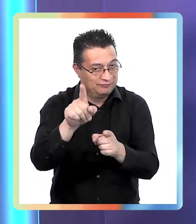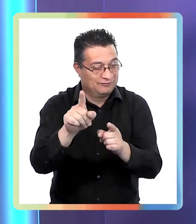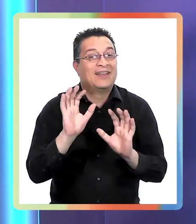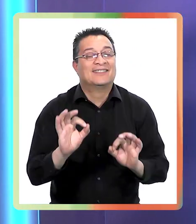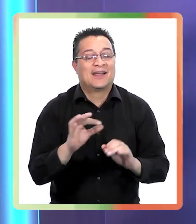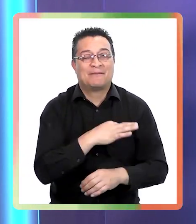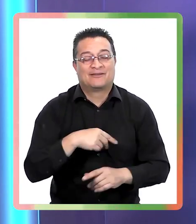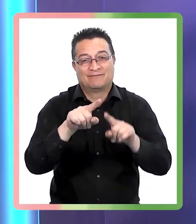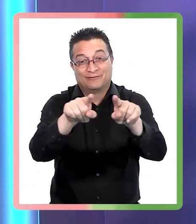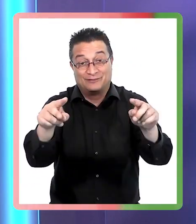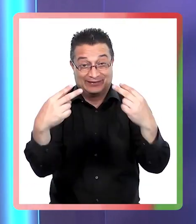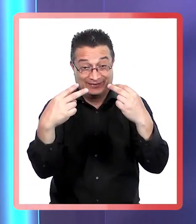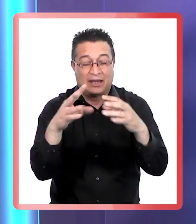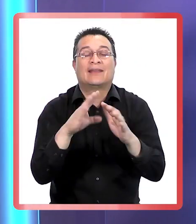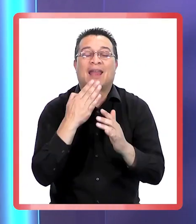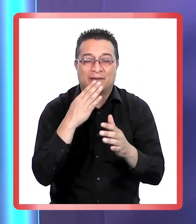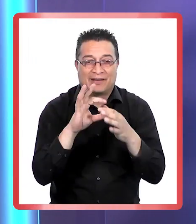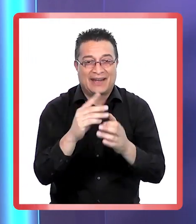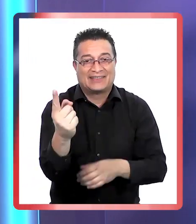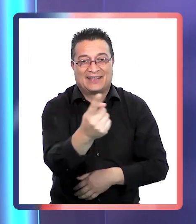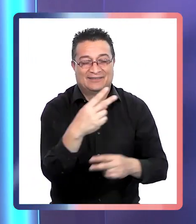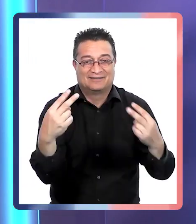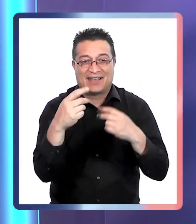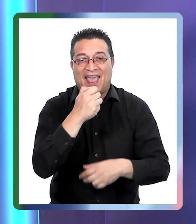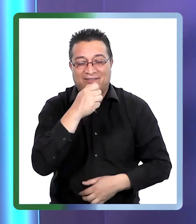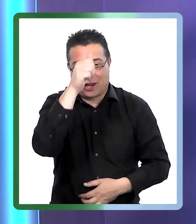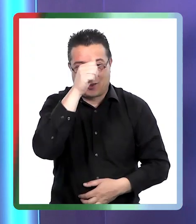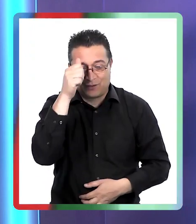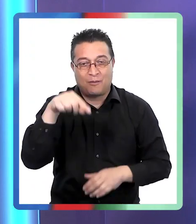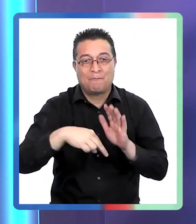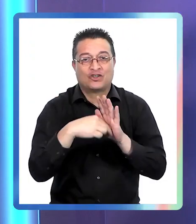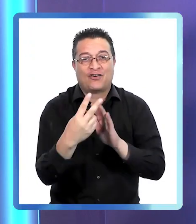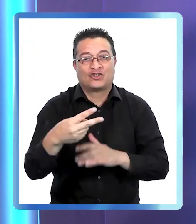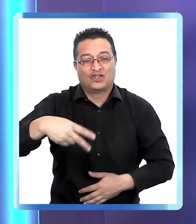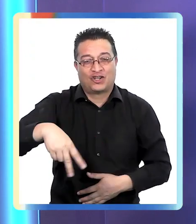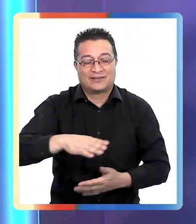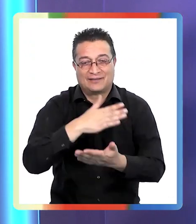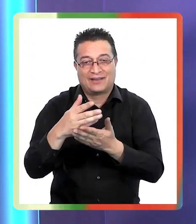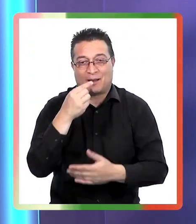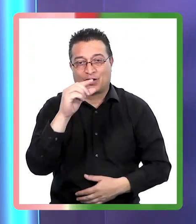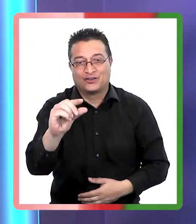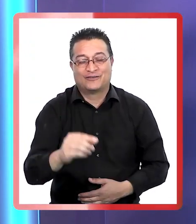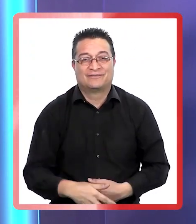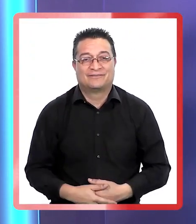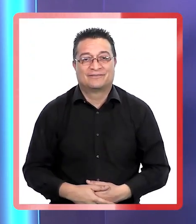Ministra, muchísimas gracias. Y a ustedes también que nos están viendo, muchas gracias por acompañarnos en la entrevista del domingo de Portavoz Noticias. Hasta